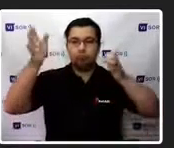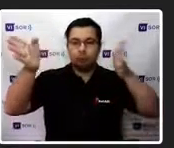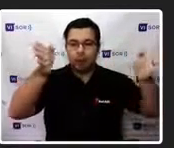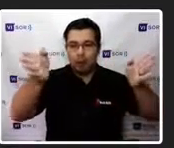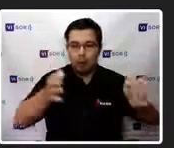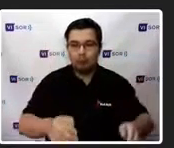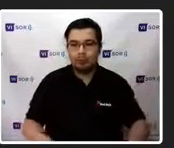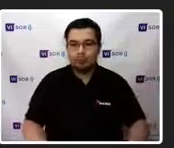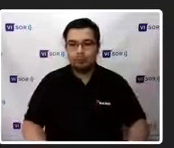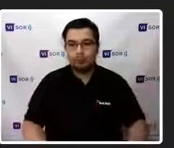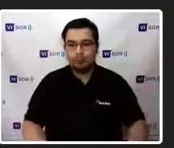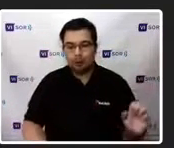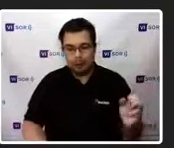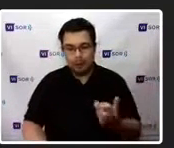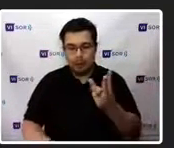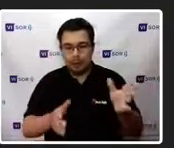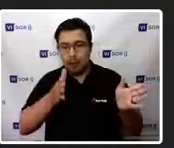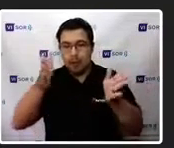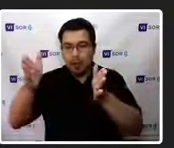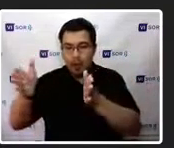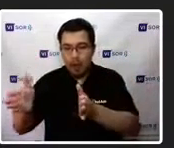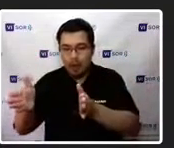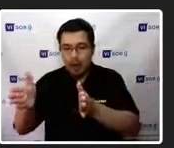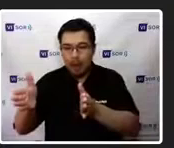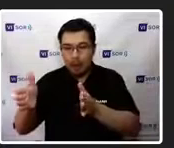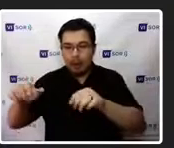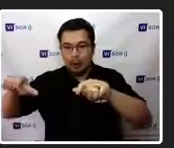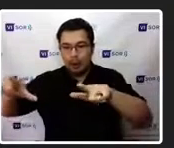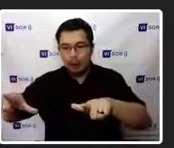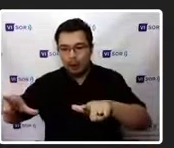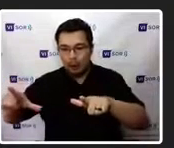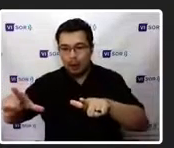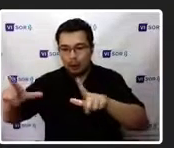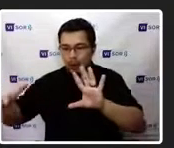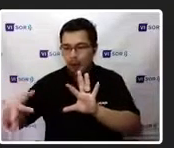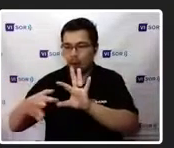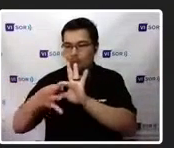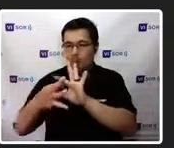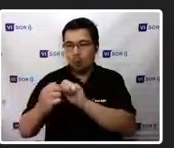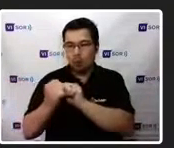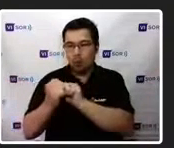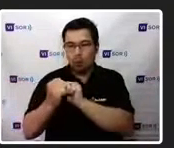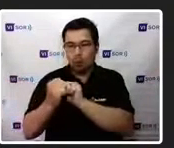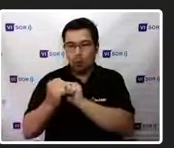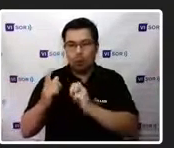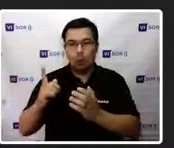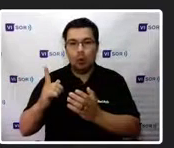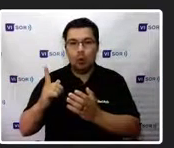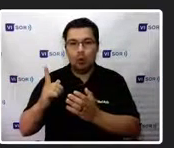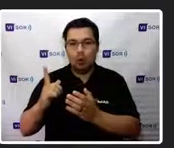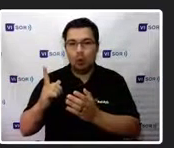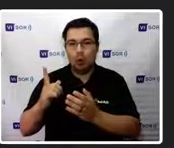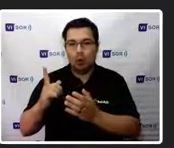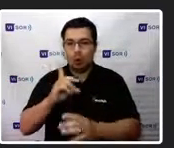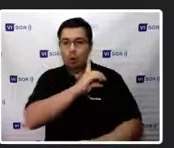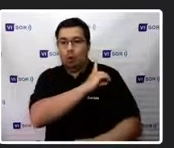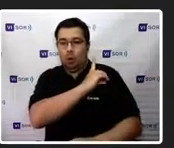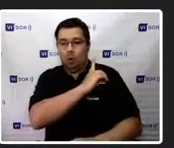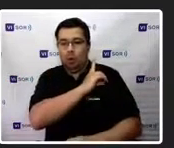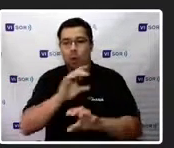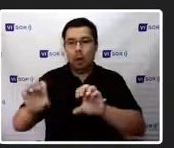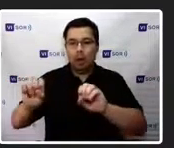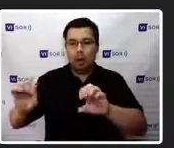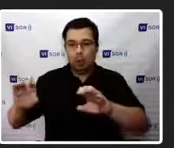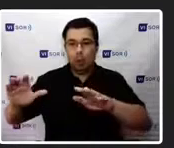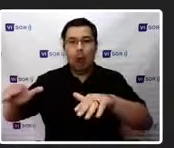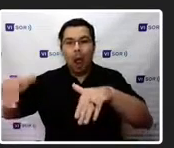duda me encanta mucho, que la desarrollo con Duoc, es la educación al aire libre. Tengo la oportunidad de trabajar como instructor en